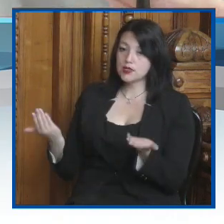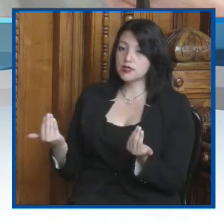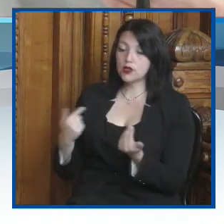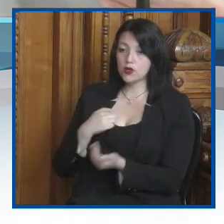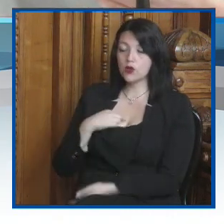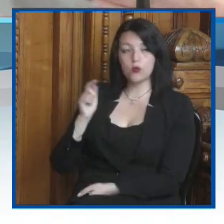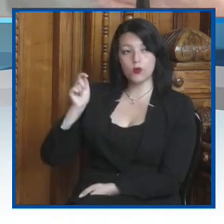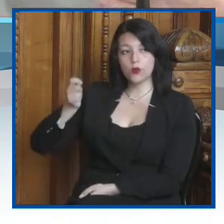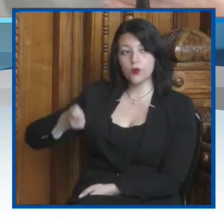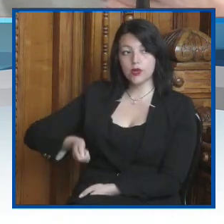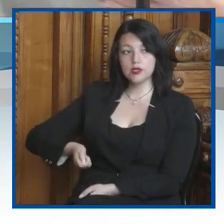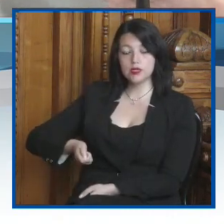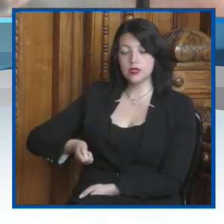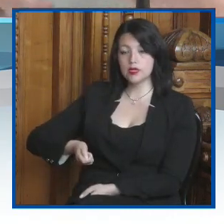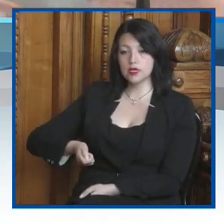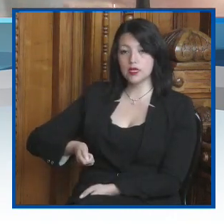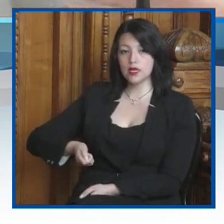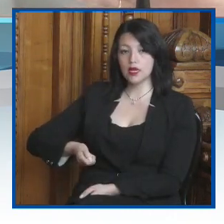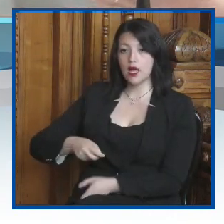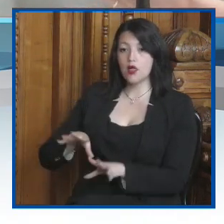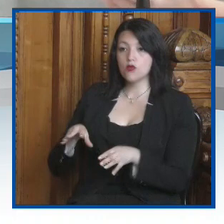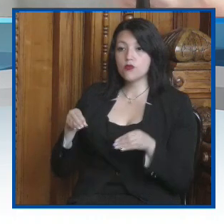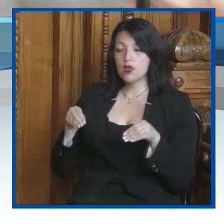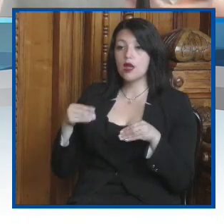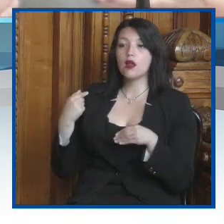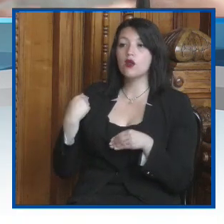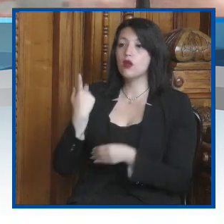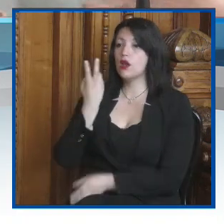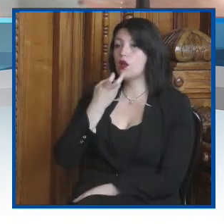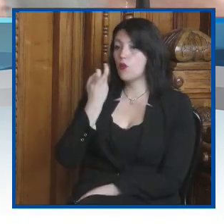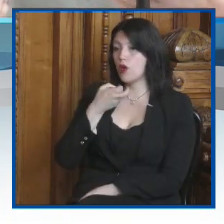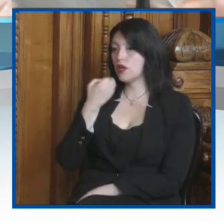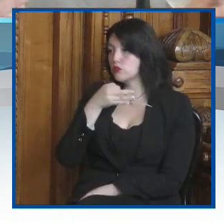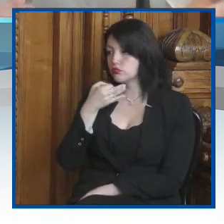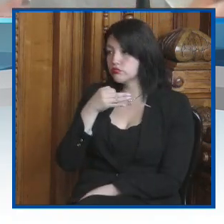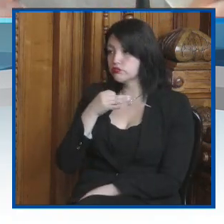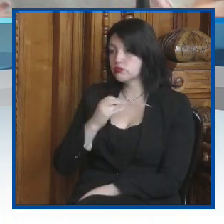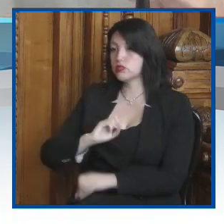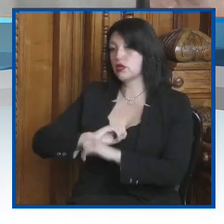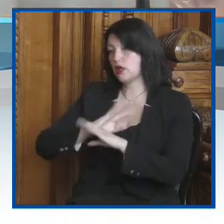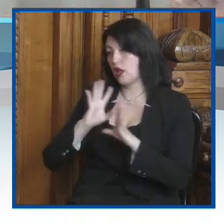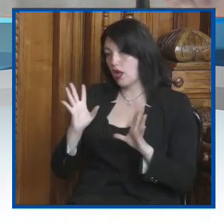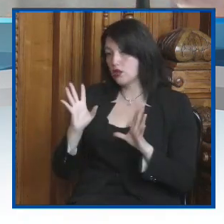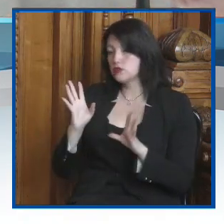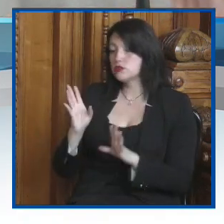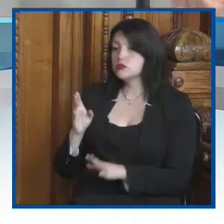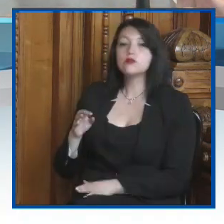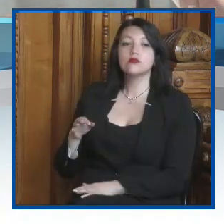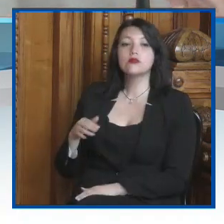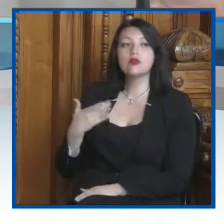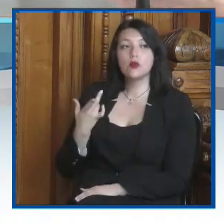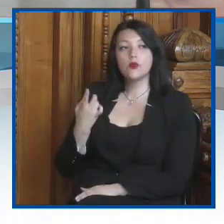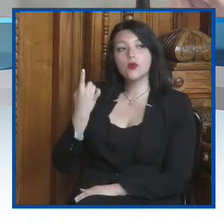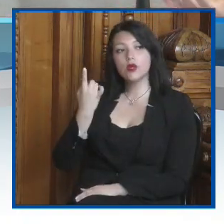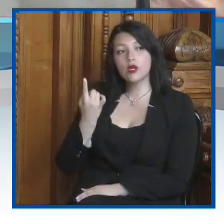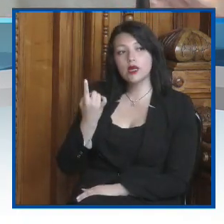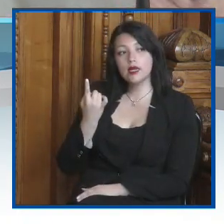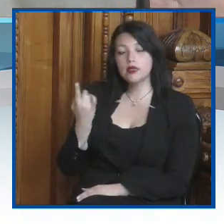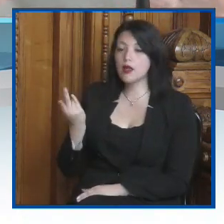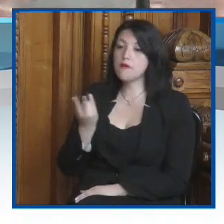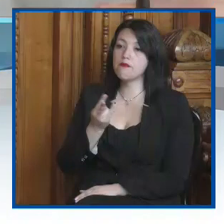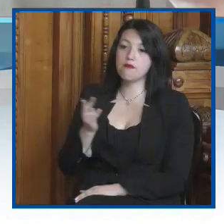jueza tenga que adoptar los criterios de lenguaje claro o las recomendaciones de lenguaje claro, porque estamos en una audiencia entre